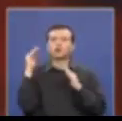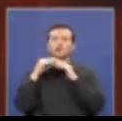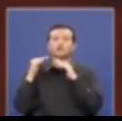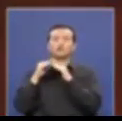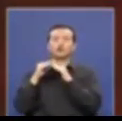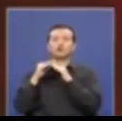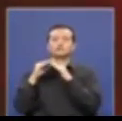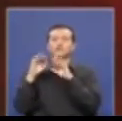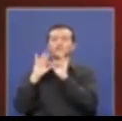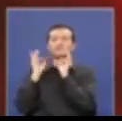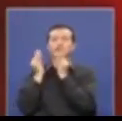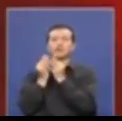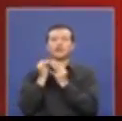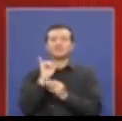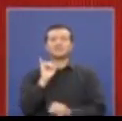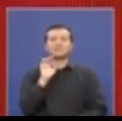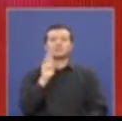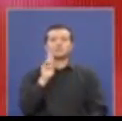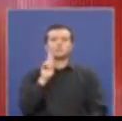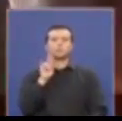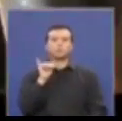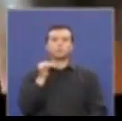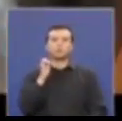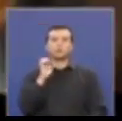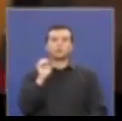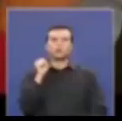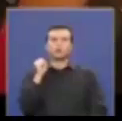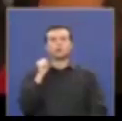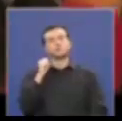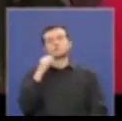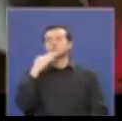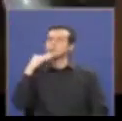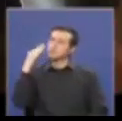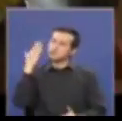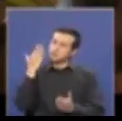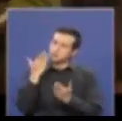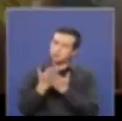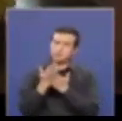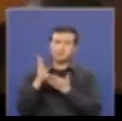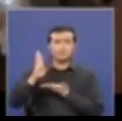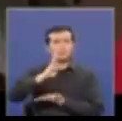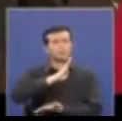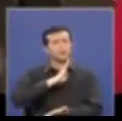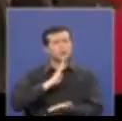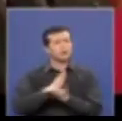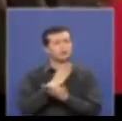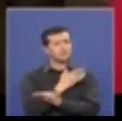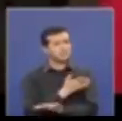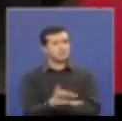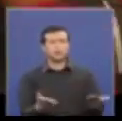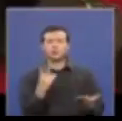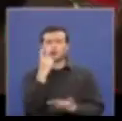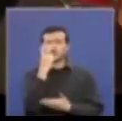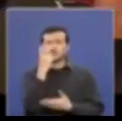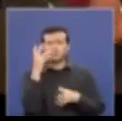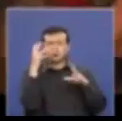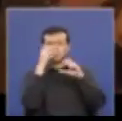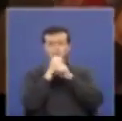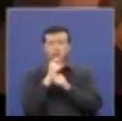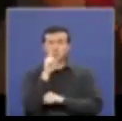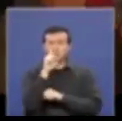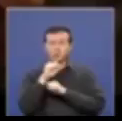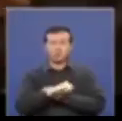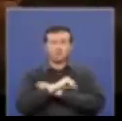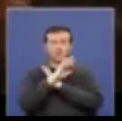familia Ibuje Chamorro, Doña Cruz, Don Hugo, muchísimas gracias. El barrio, llegué 2:30, 1:00 a.m, y el